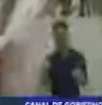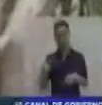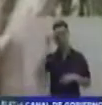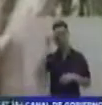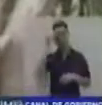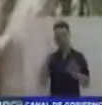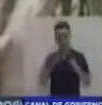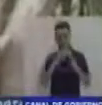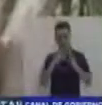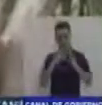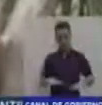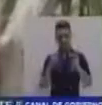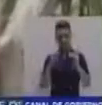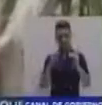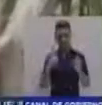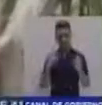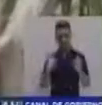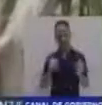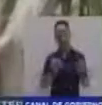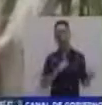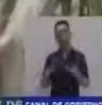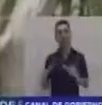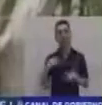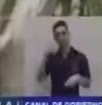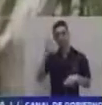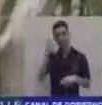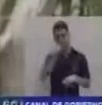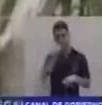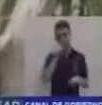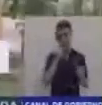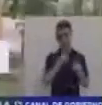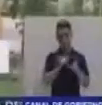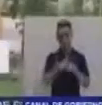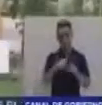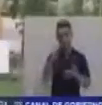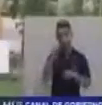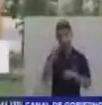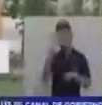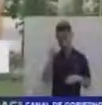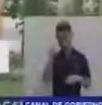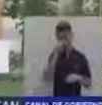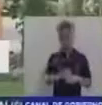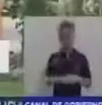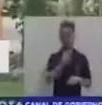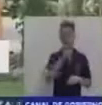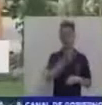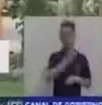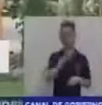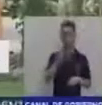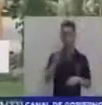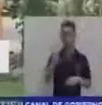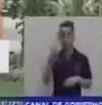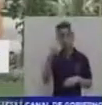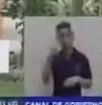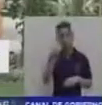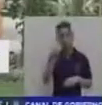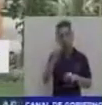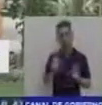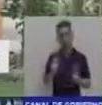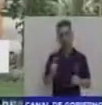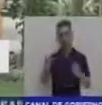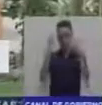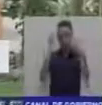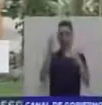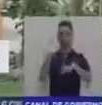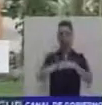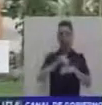Bienvenidos a Aprendo en Casa. Yo ya estoy listo para aprender, espero que ustedes también. Y no te olvides de ingresar a nuestro portal de internet para reforzar